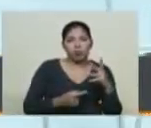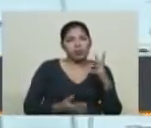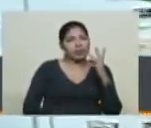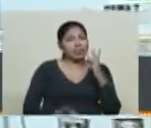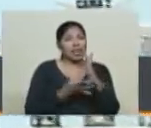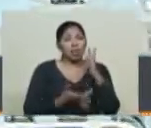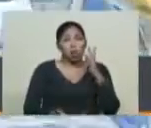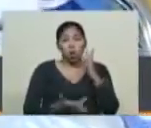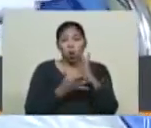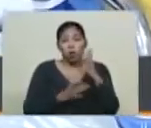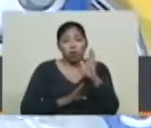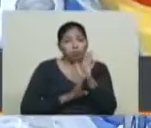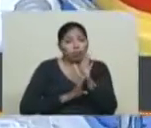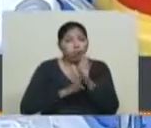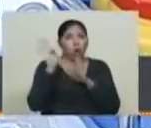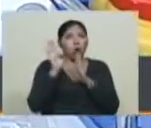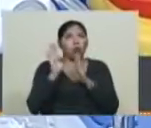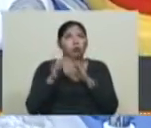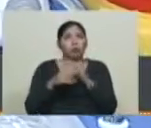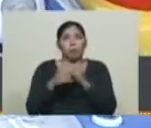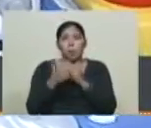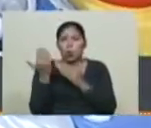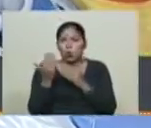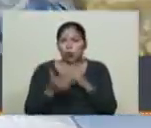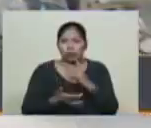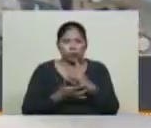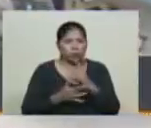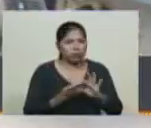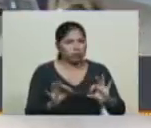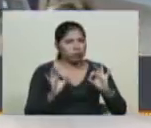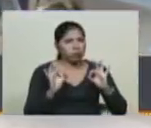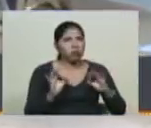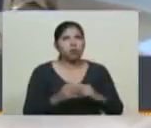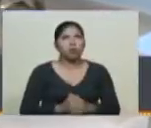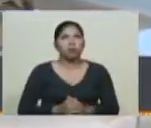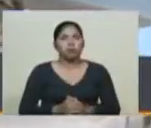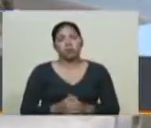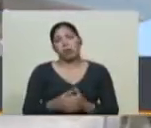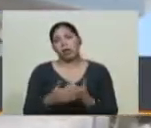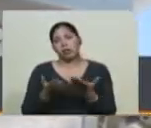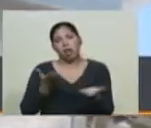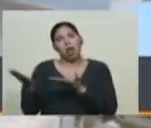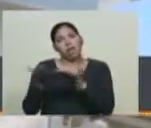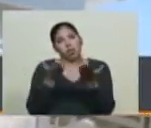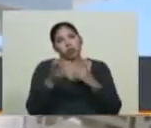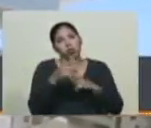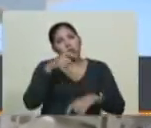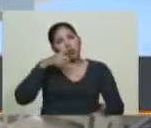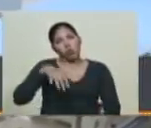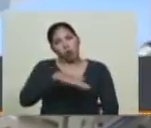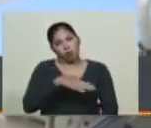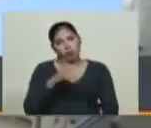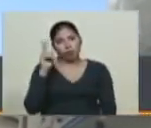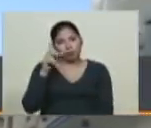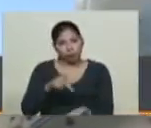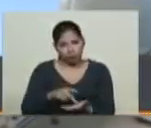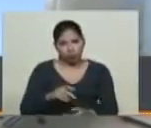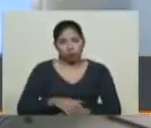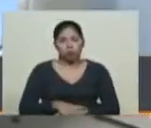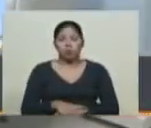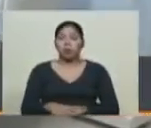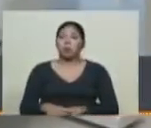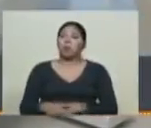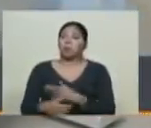alta tecnología que estarán al servicio de nuestro pueblo. Doctora.